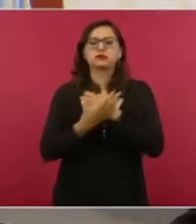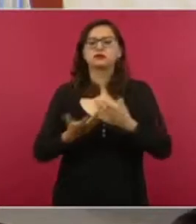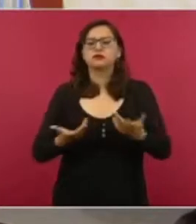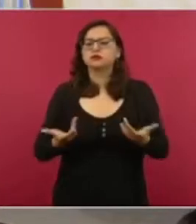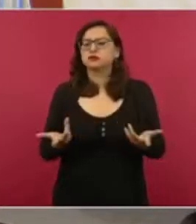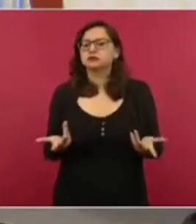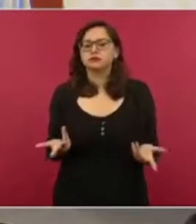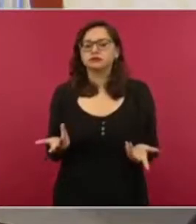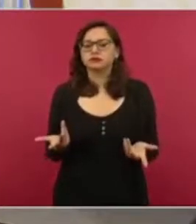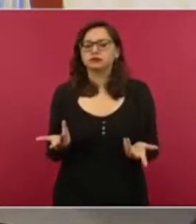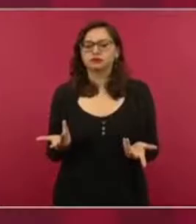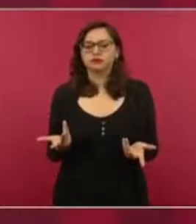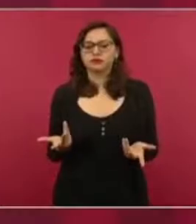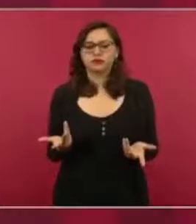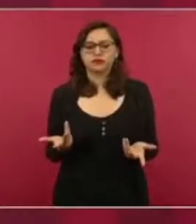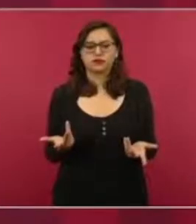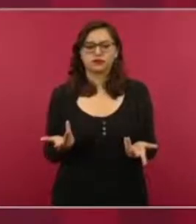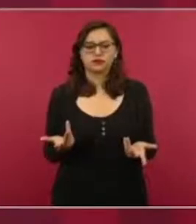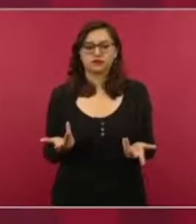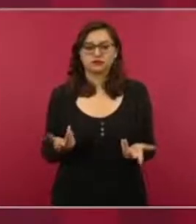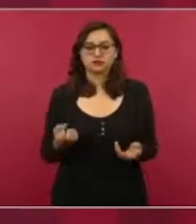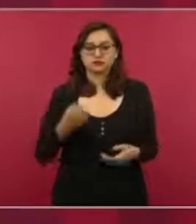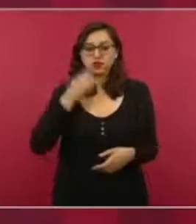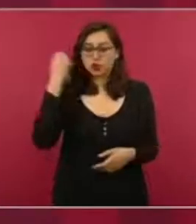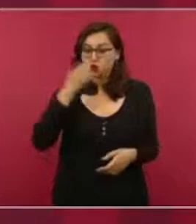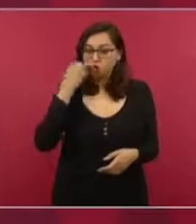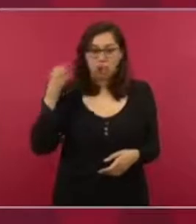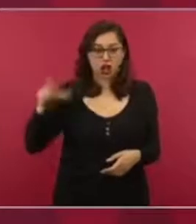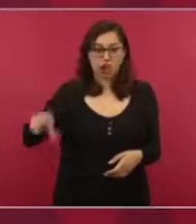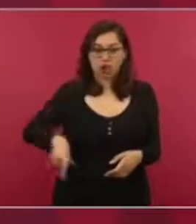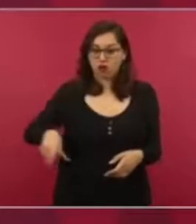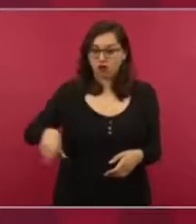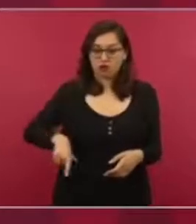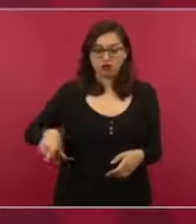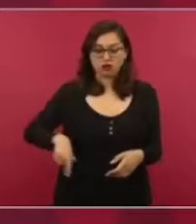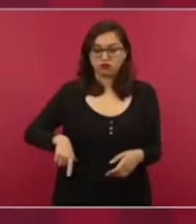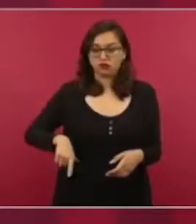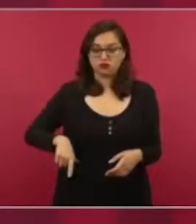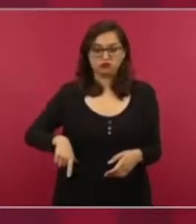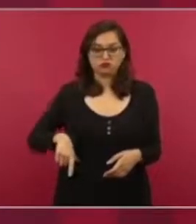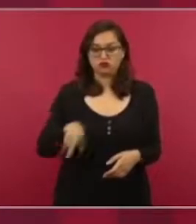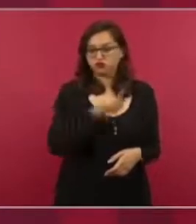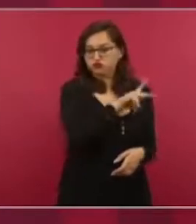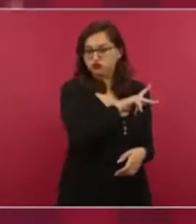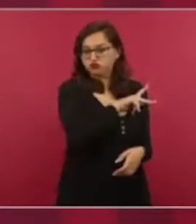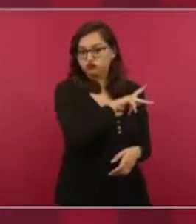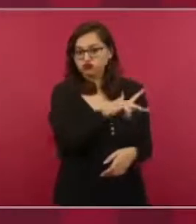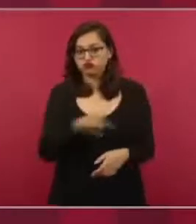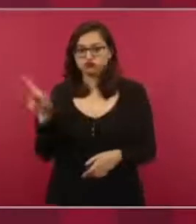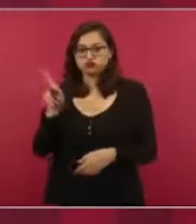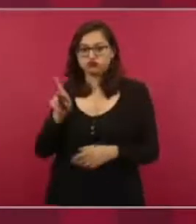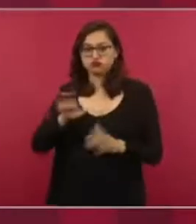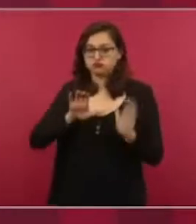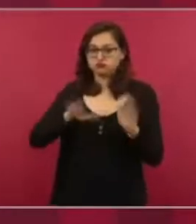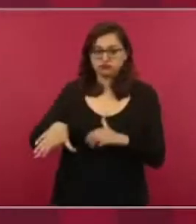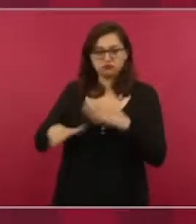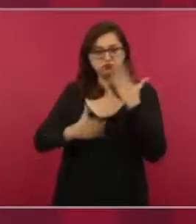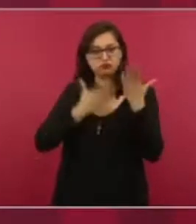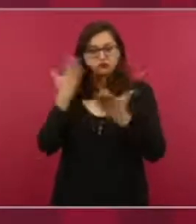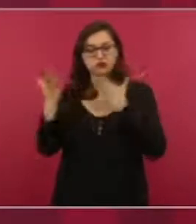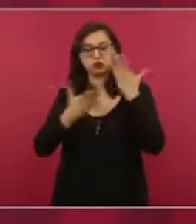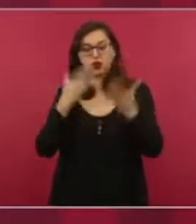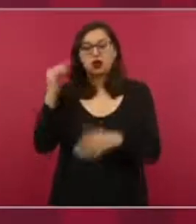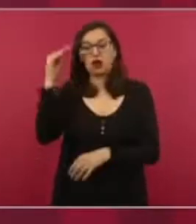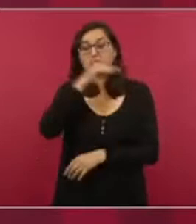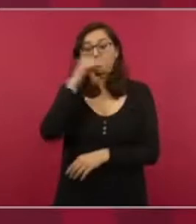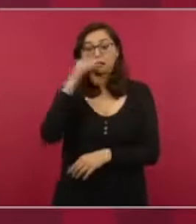No hay más que escuelas públicas gratuitas y además becas